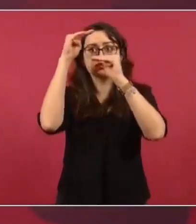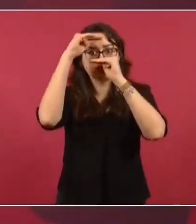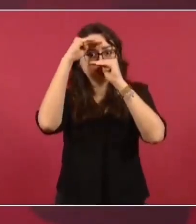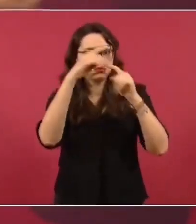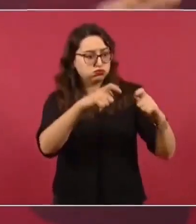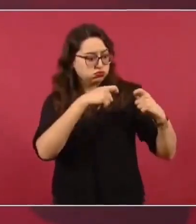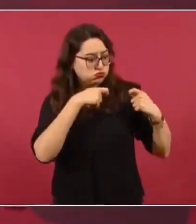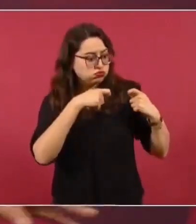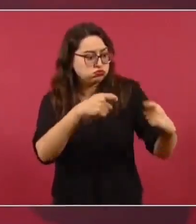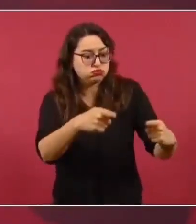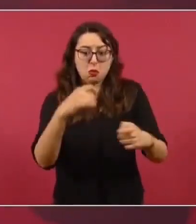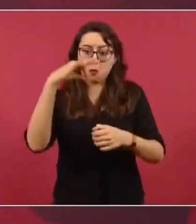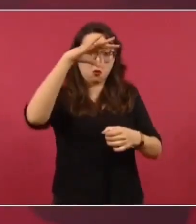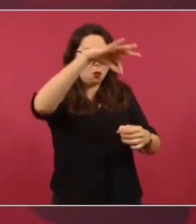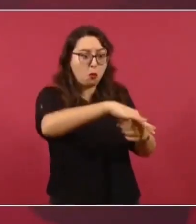no es decir